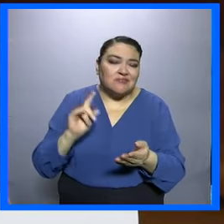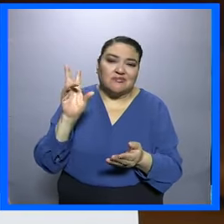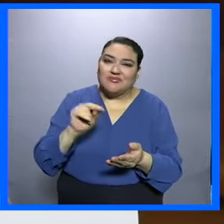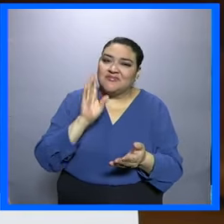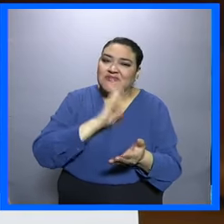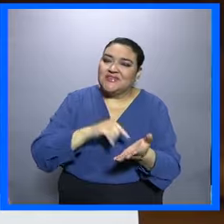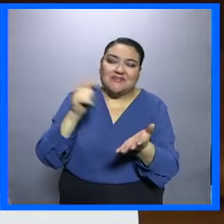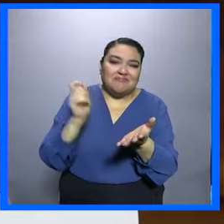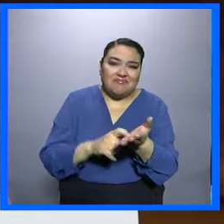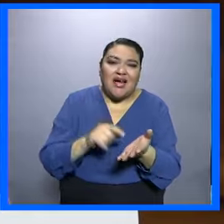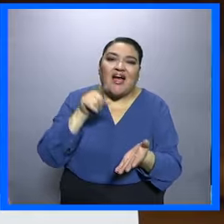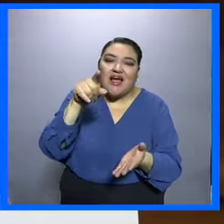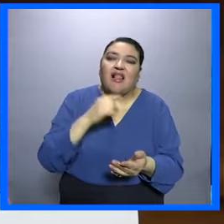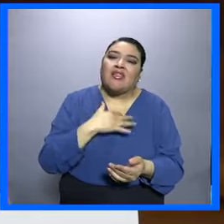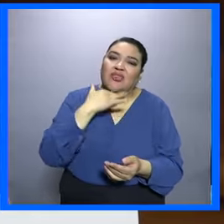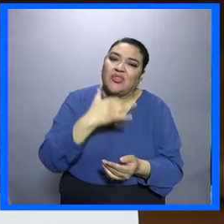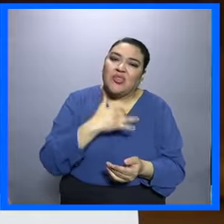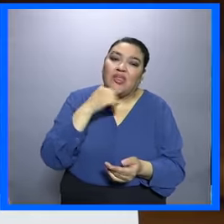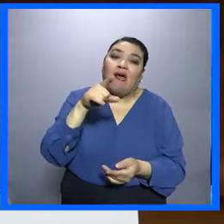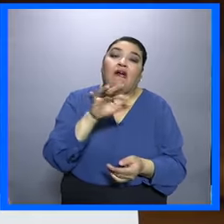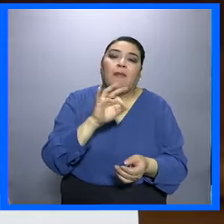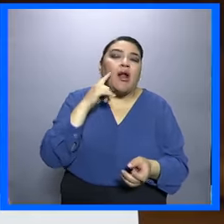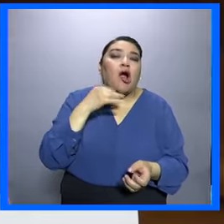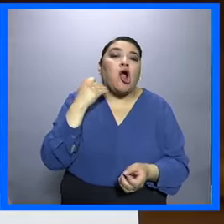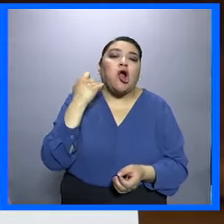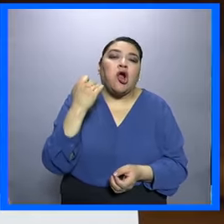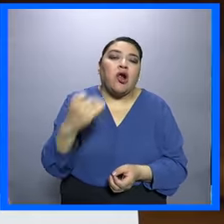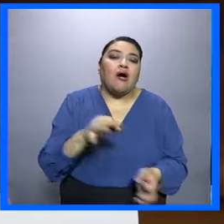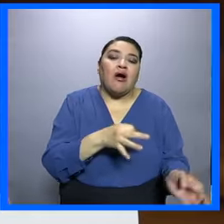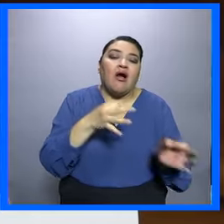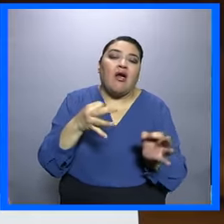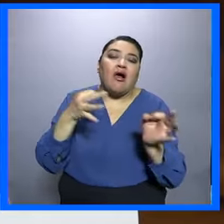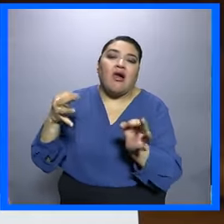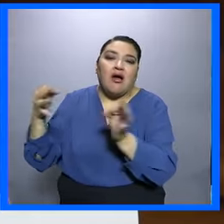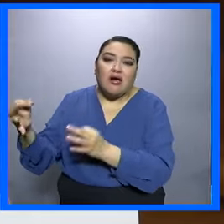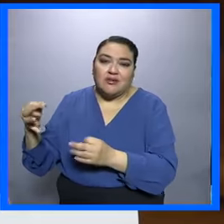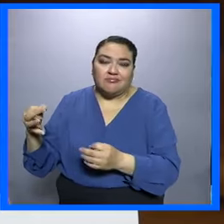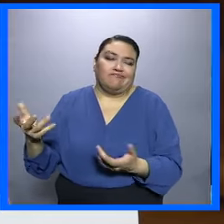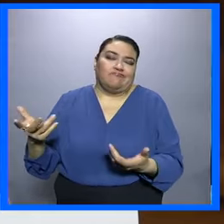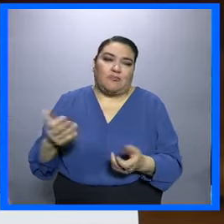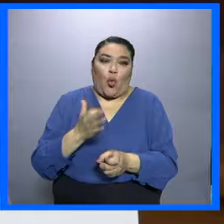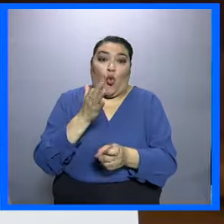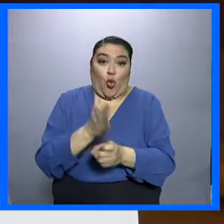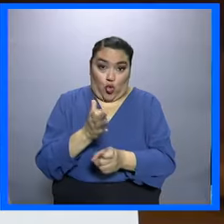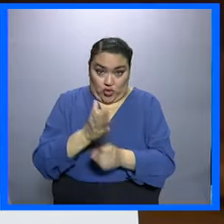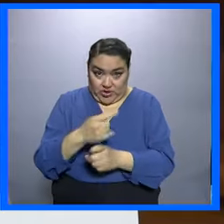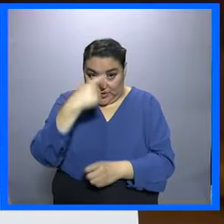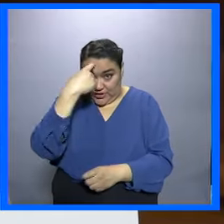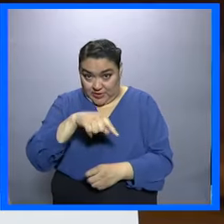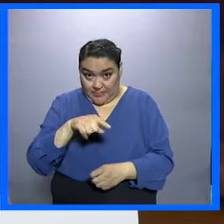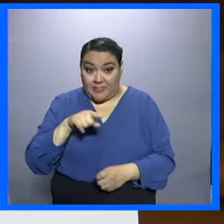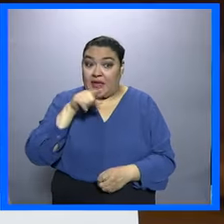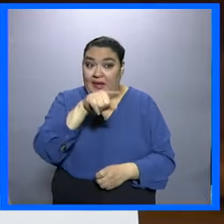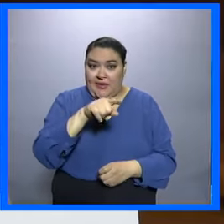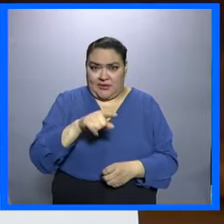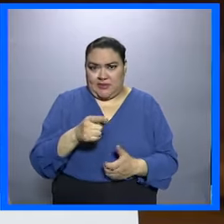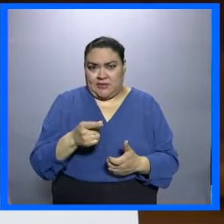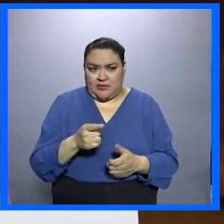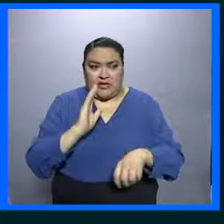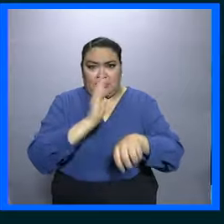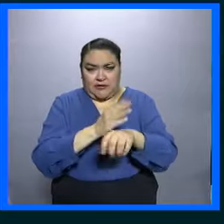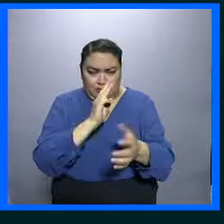trata de una estrategia dilatoria y por lo tanto creo que no hay ninguna justificación para no considerar